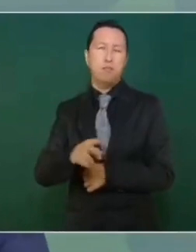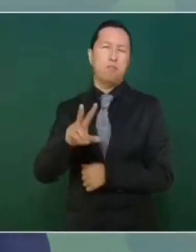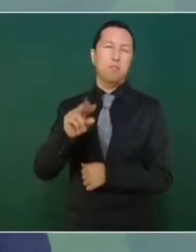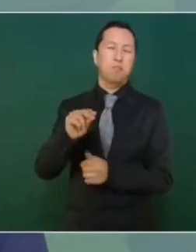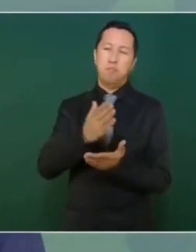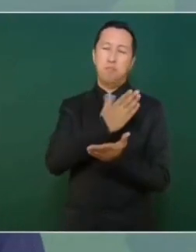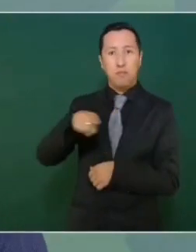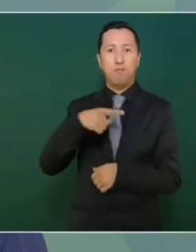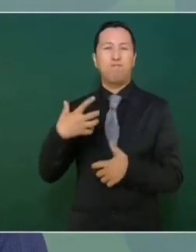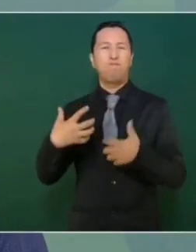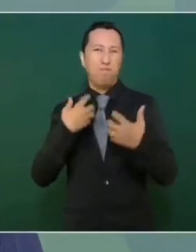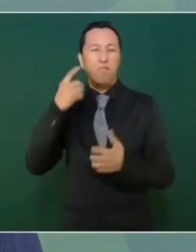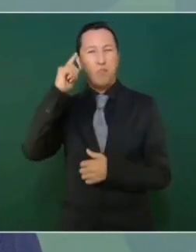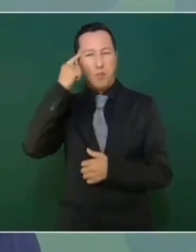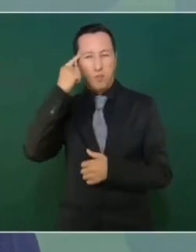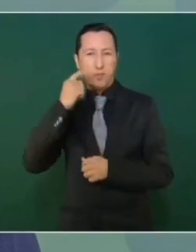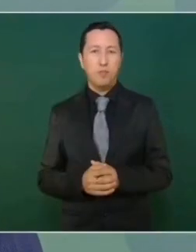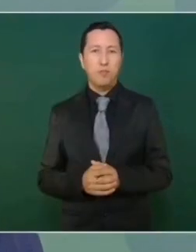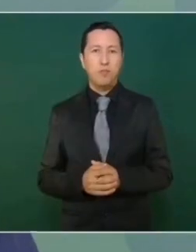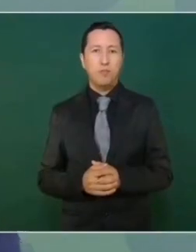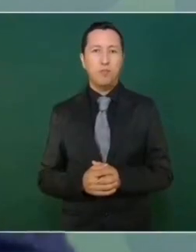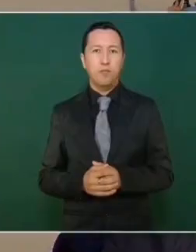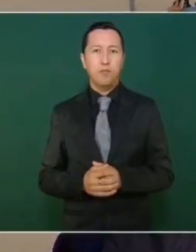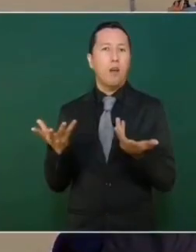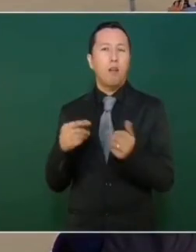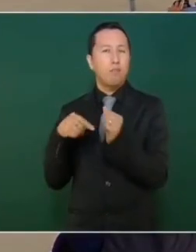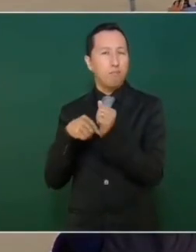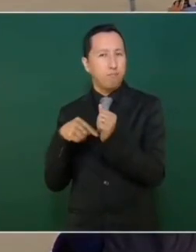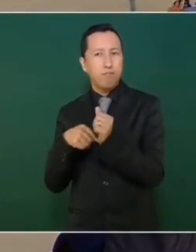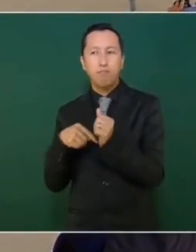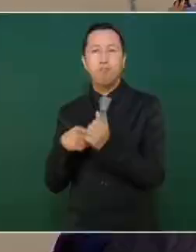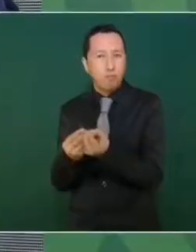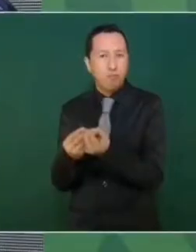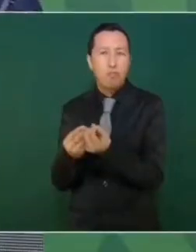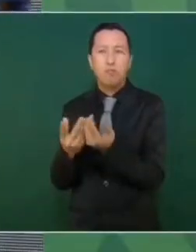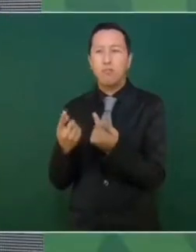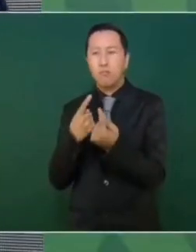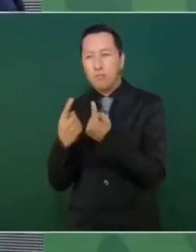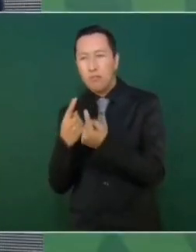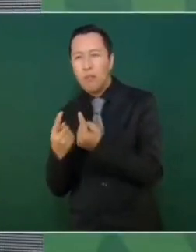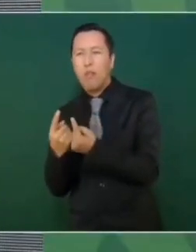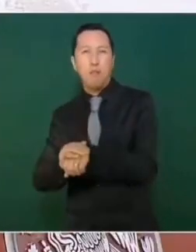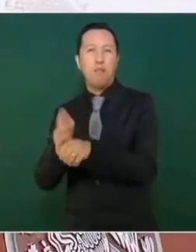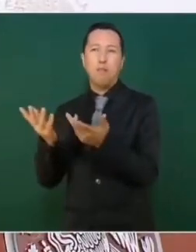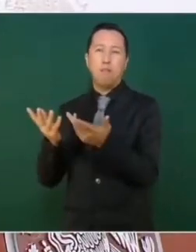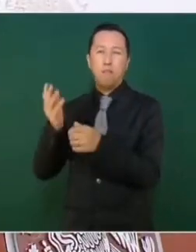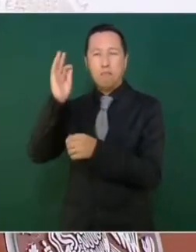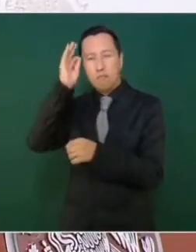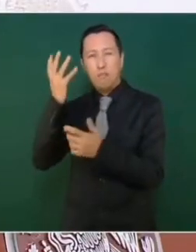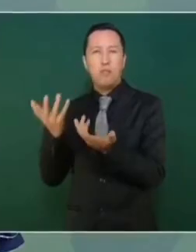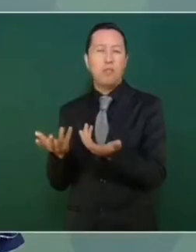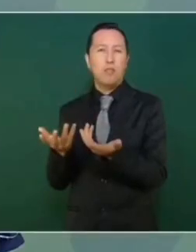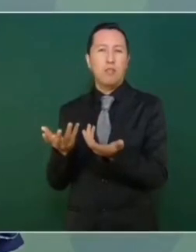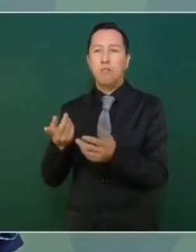molestos y se han agrupado con sus partidos, sus achichincles, sus